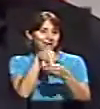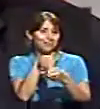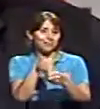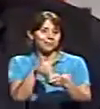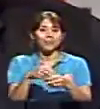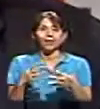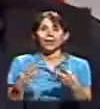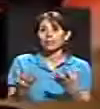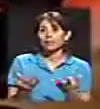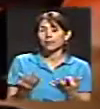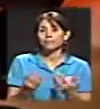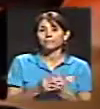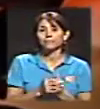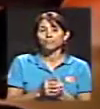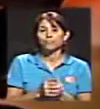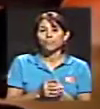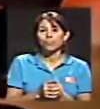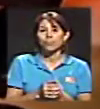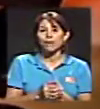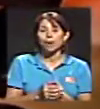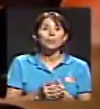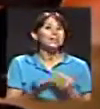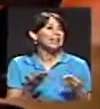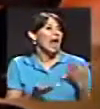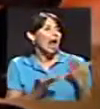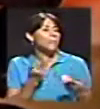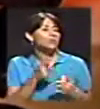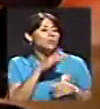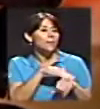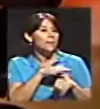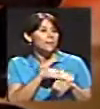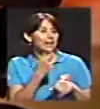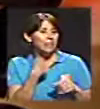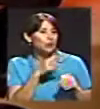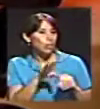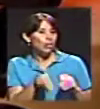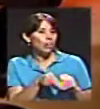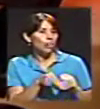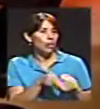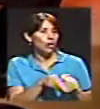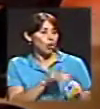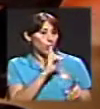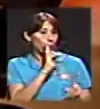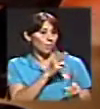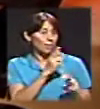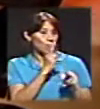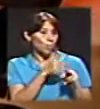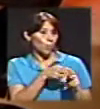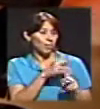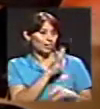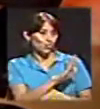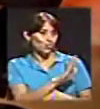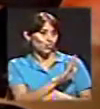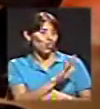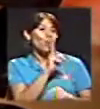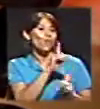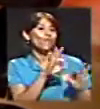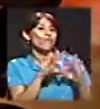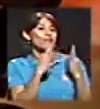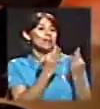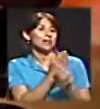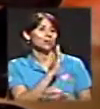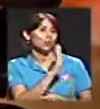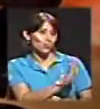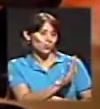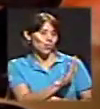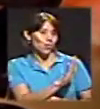logrado. Tal vez, si me permite, una pequeñísima nota de pie de página: con el mismo nombre suyo, un pariente suyo había